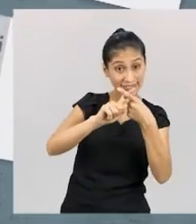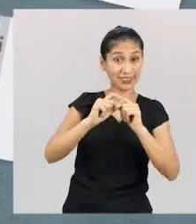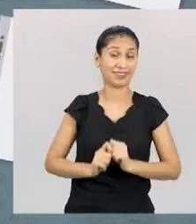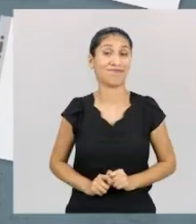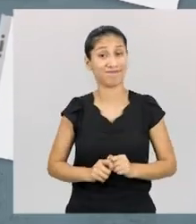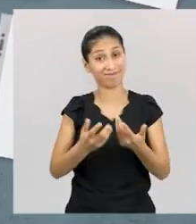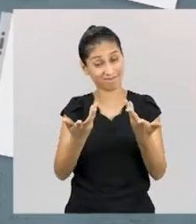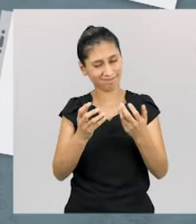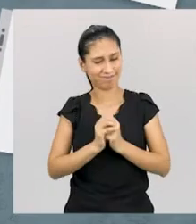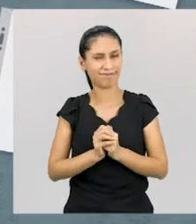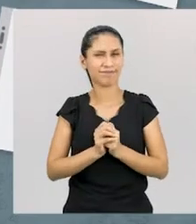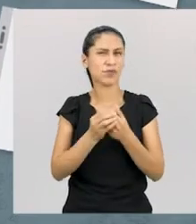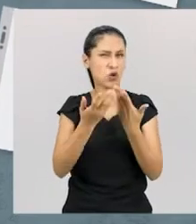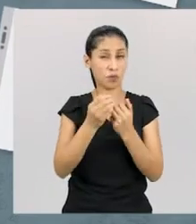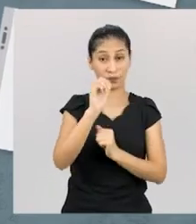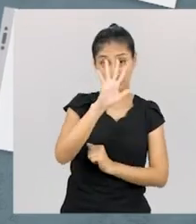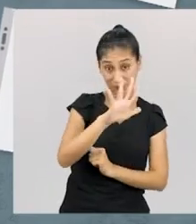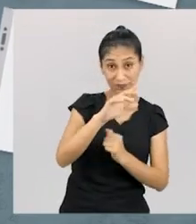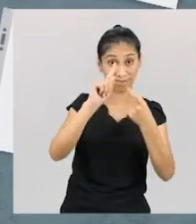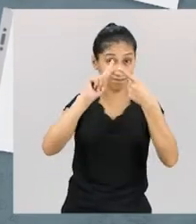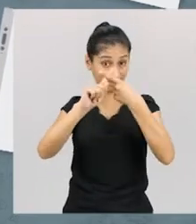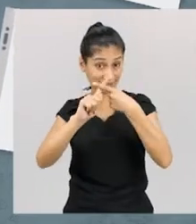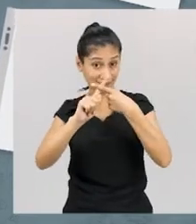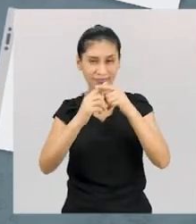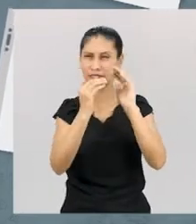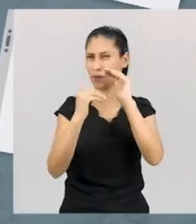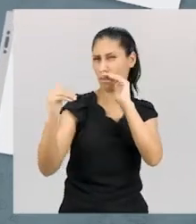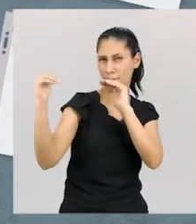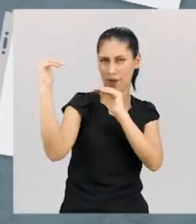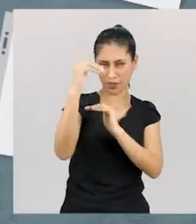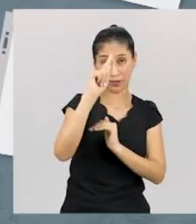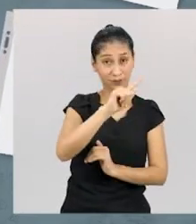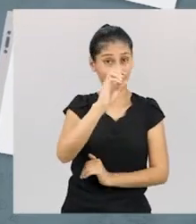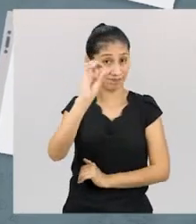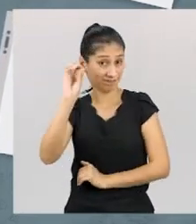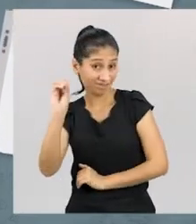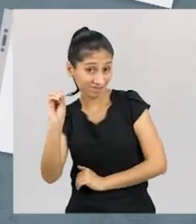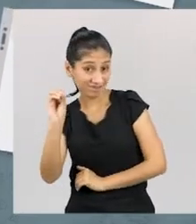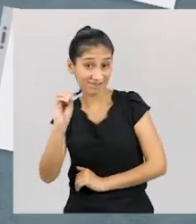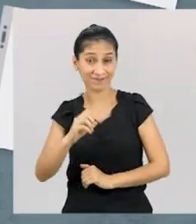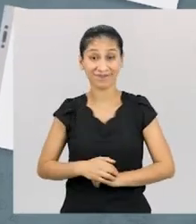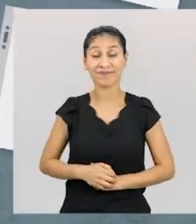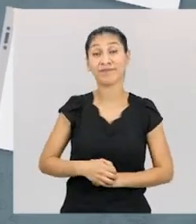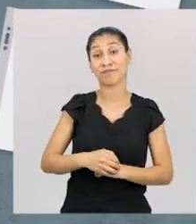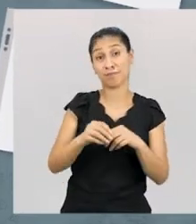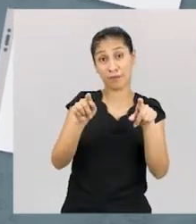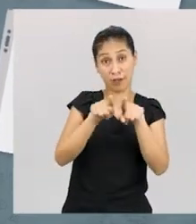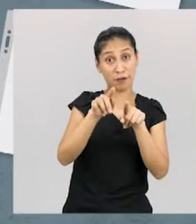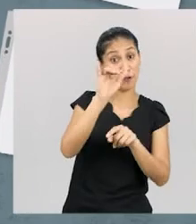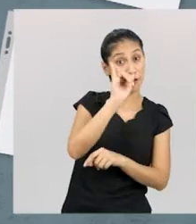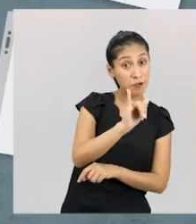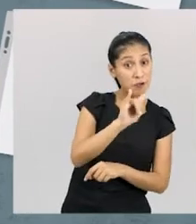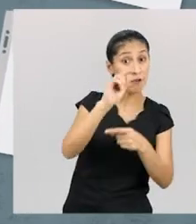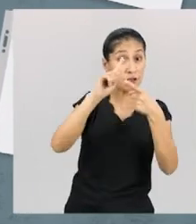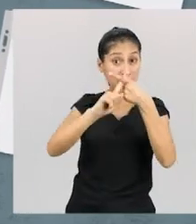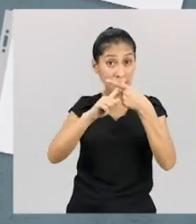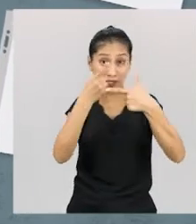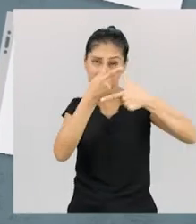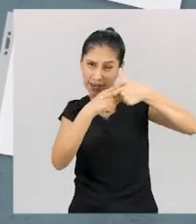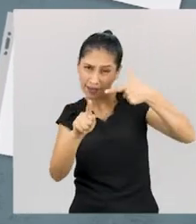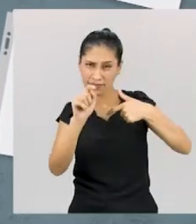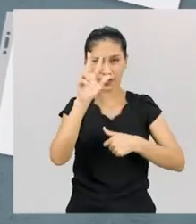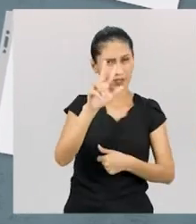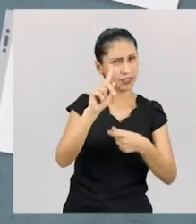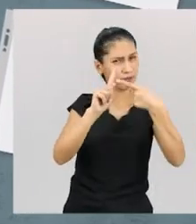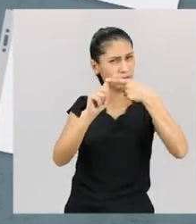Las ecuaciones serán 5X es mayor que 100. Y X entre 3 más